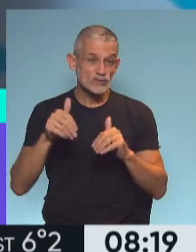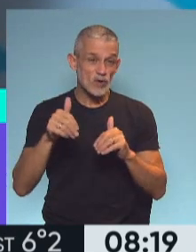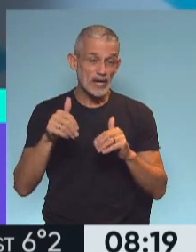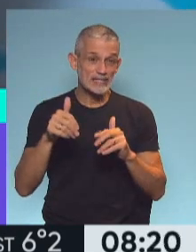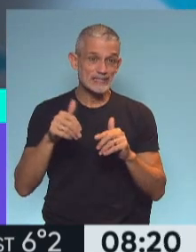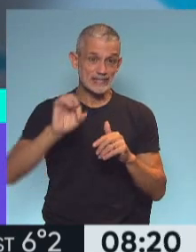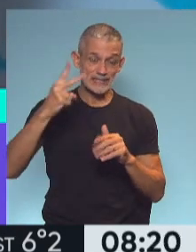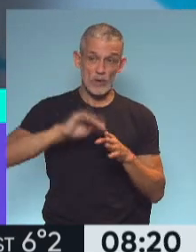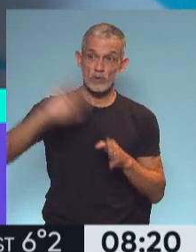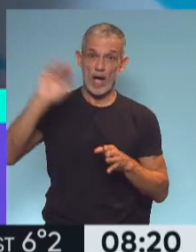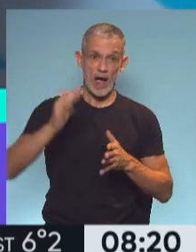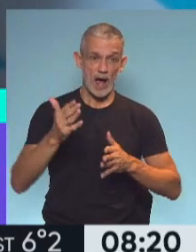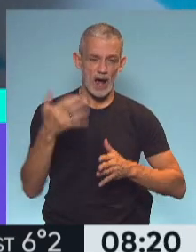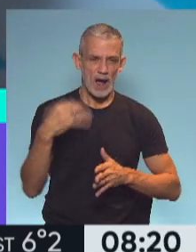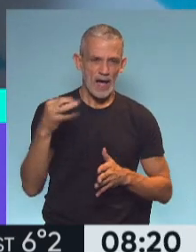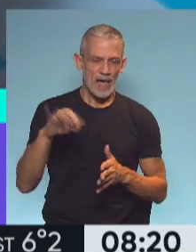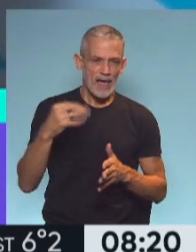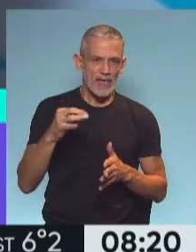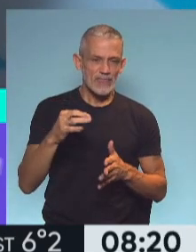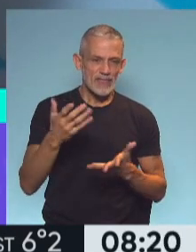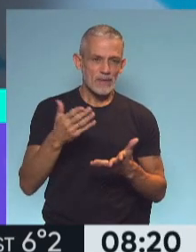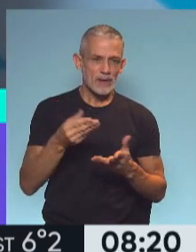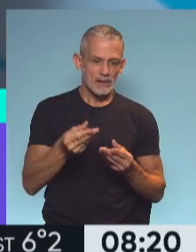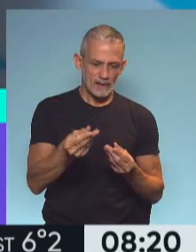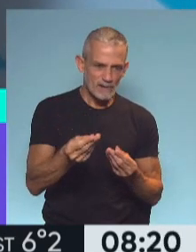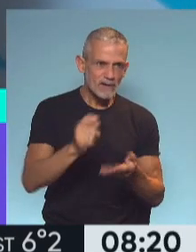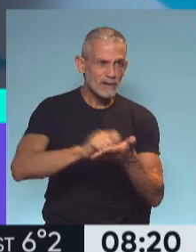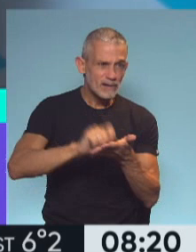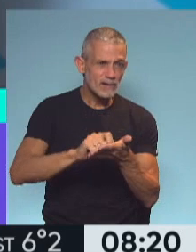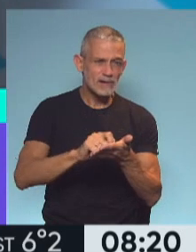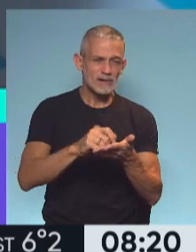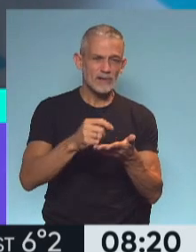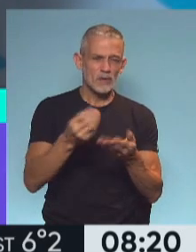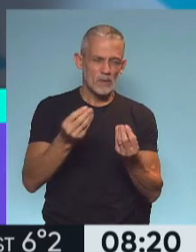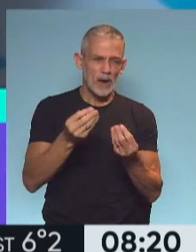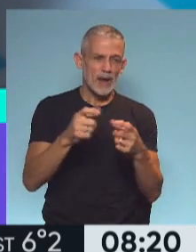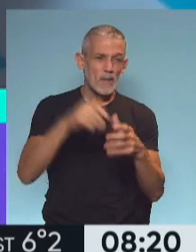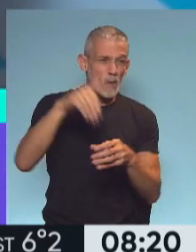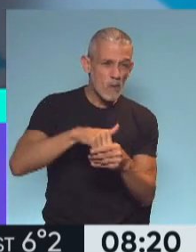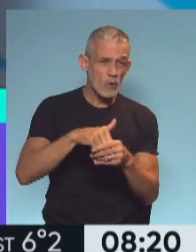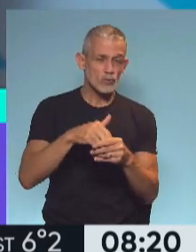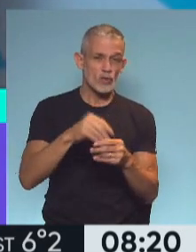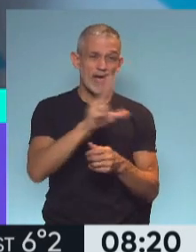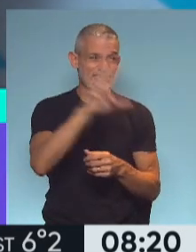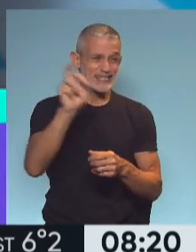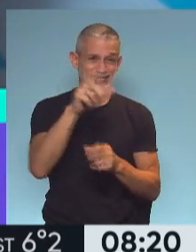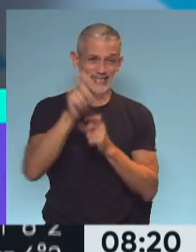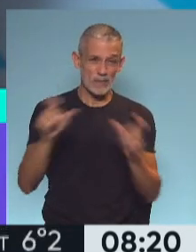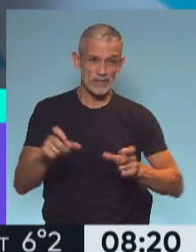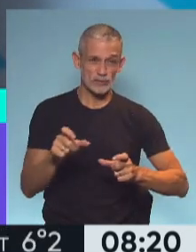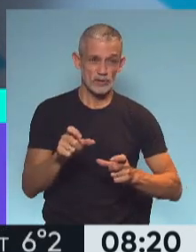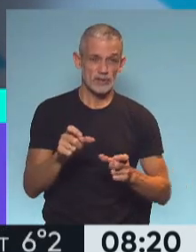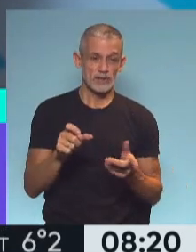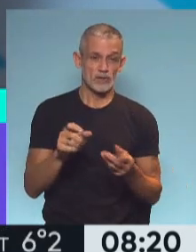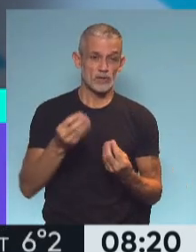de esta segunda ola, tenga que recibir y tomar los datos y el voto, obviamente, a 300 personas